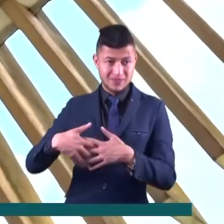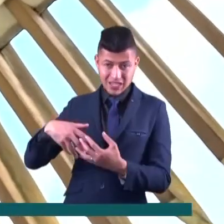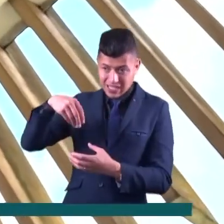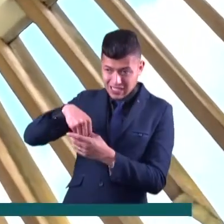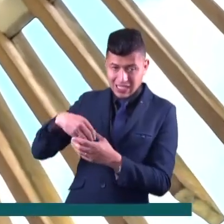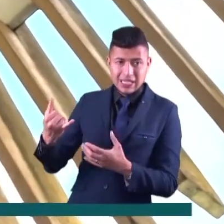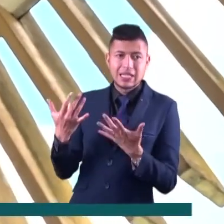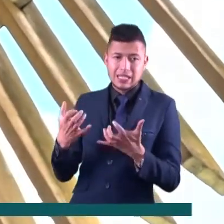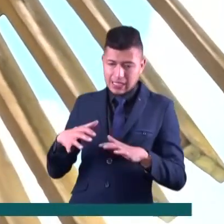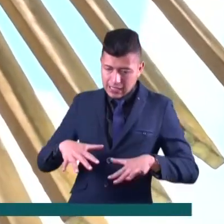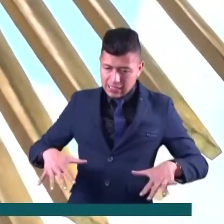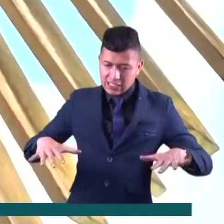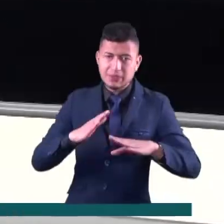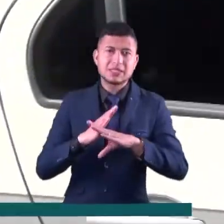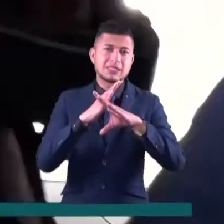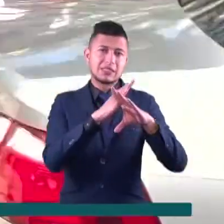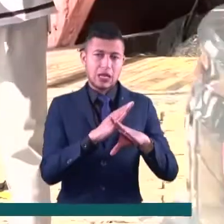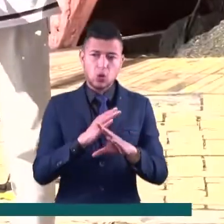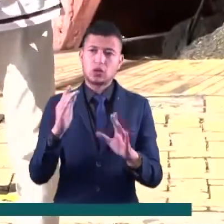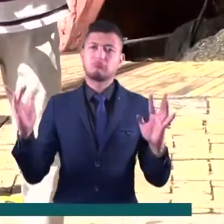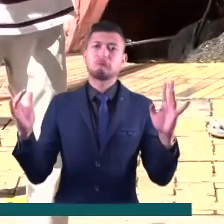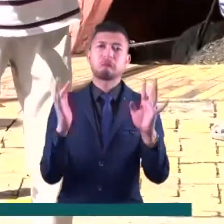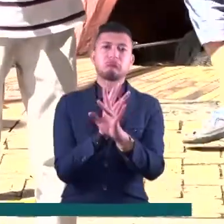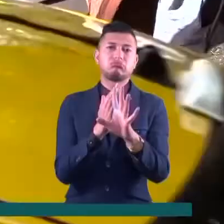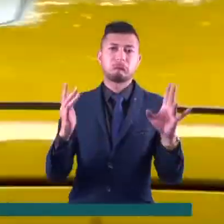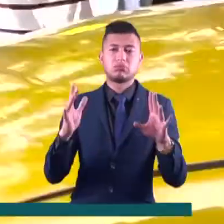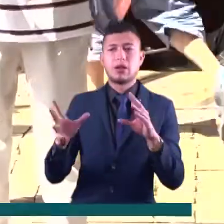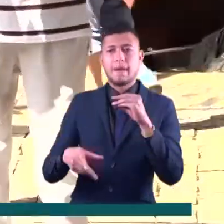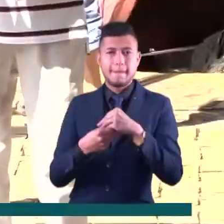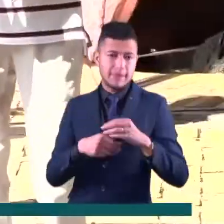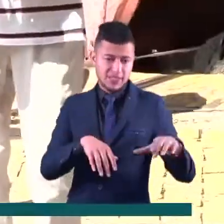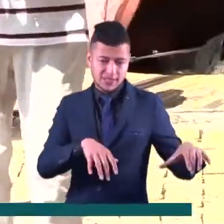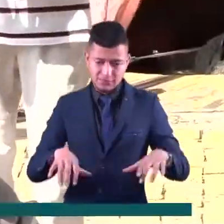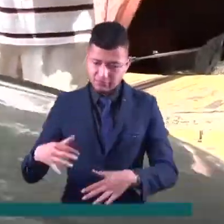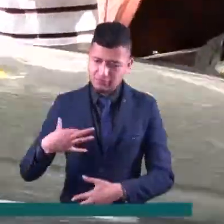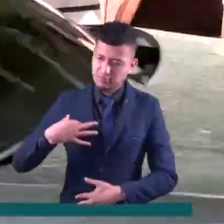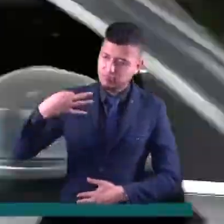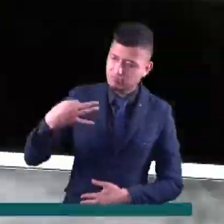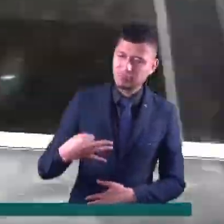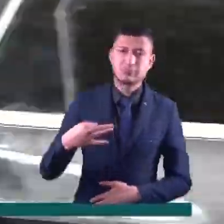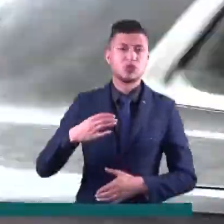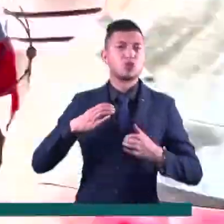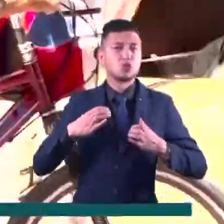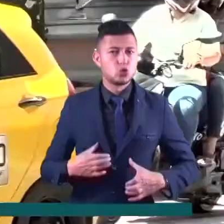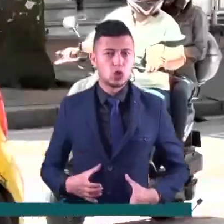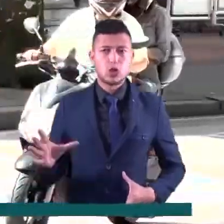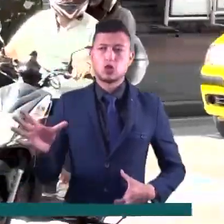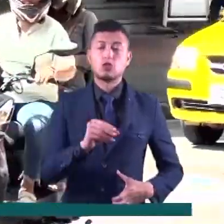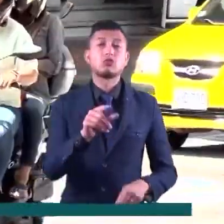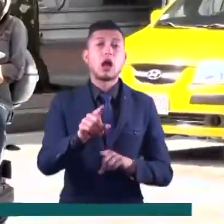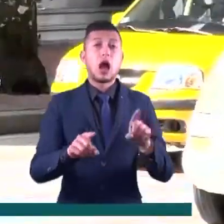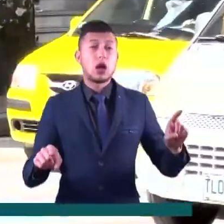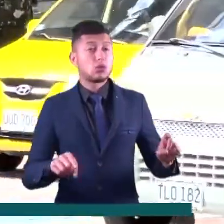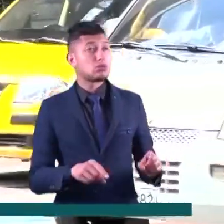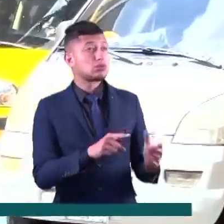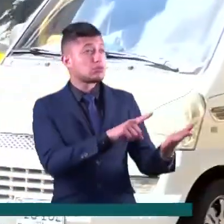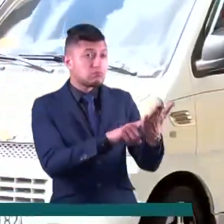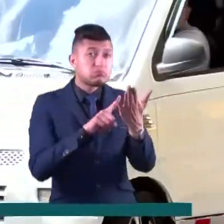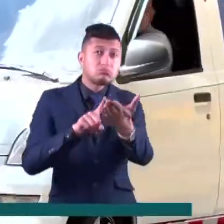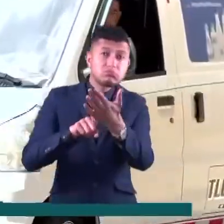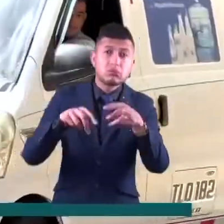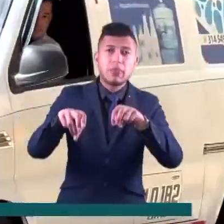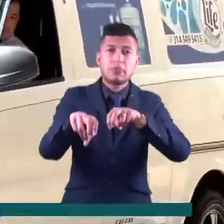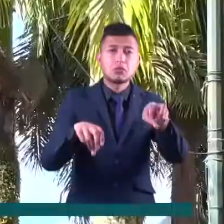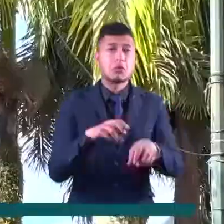en funcionamiento también se busca construir espacios seguros para los peatones y generar cultura ciudadana en los transeúntes, que aún no respetan